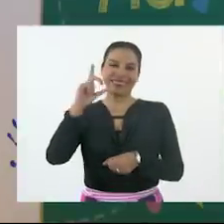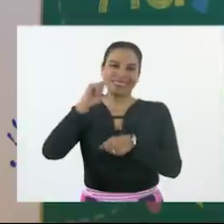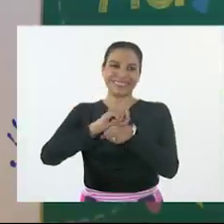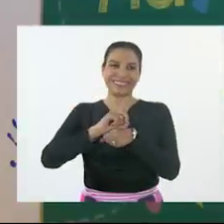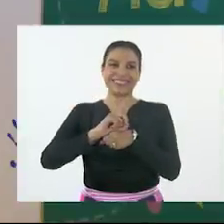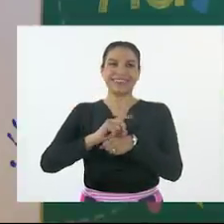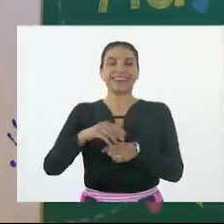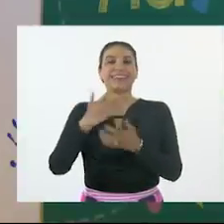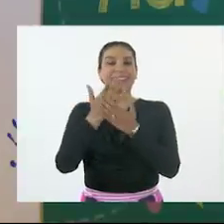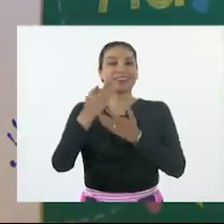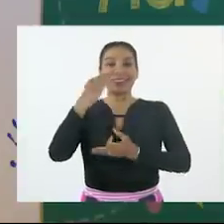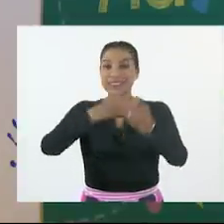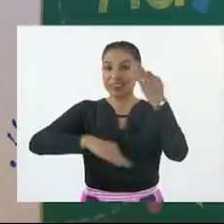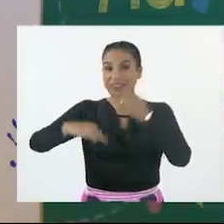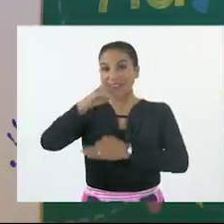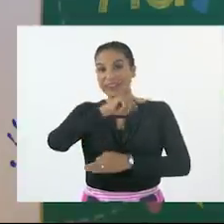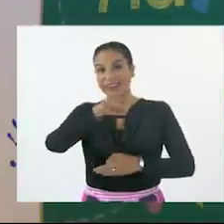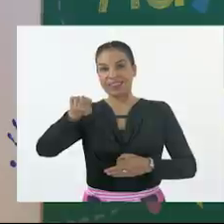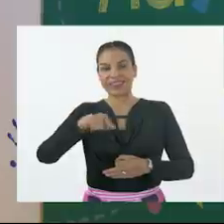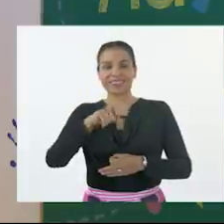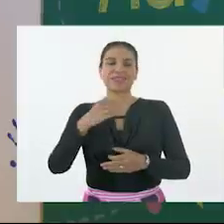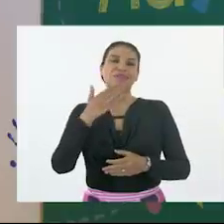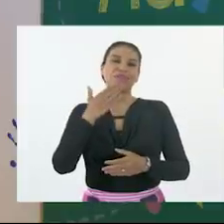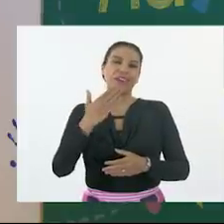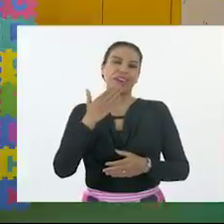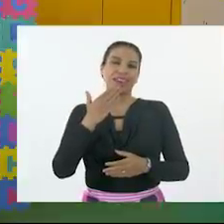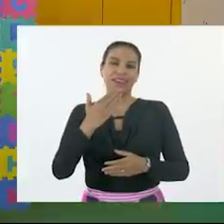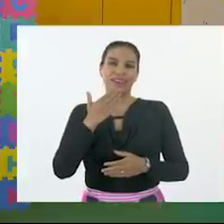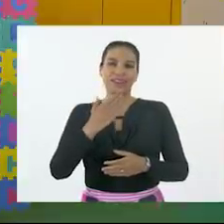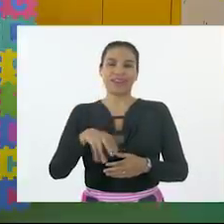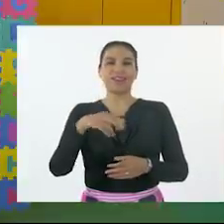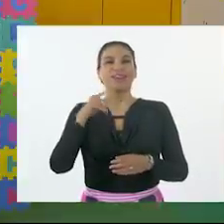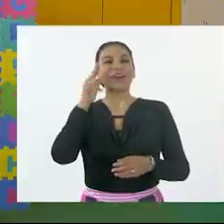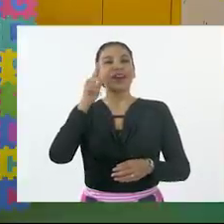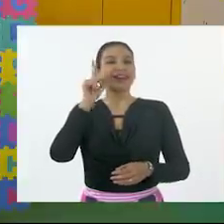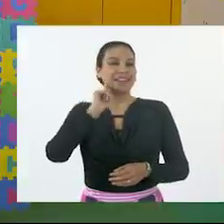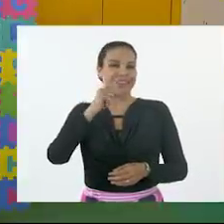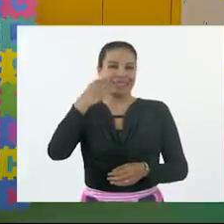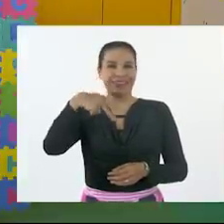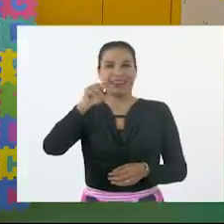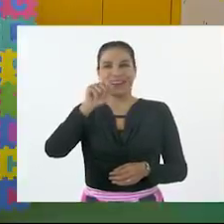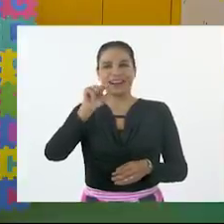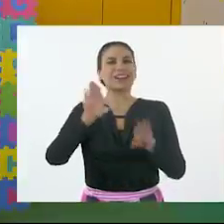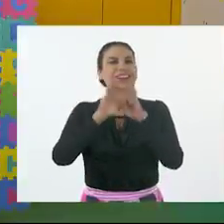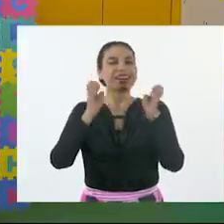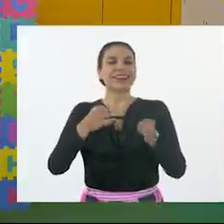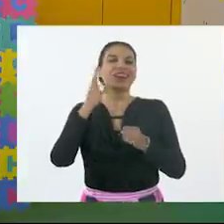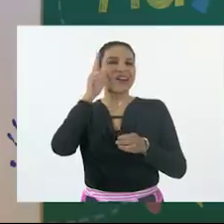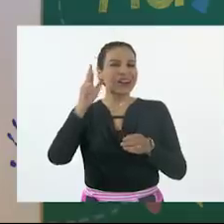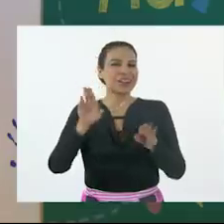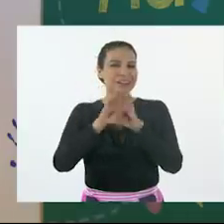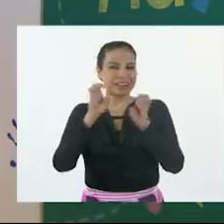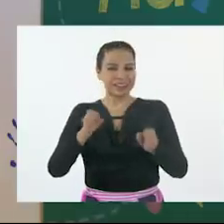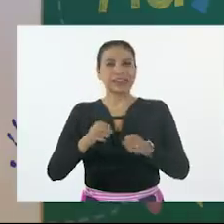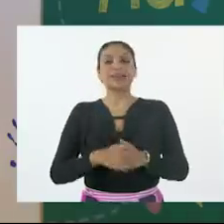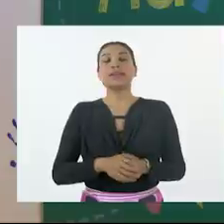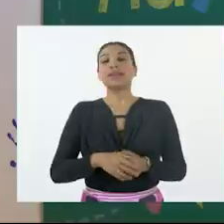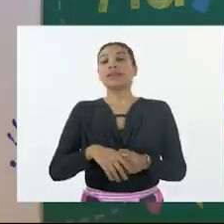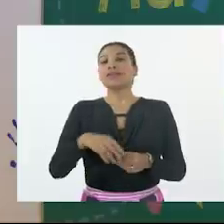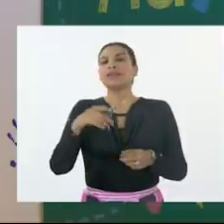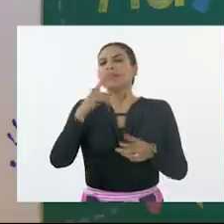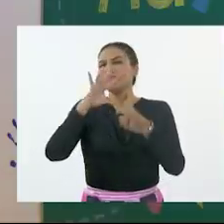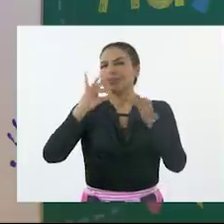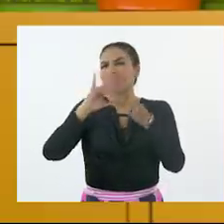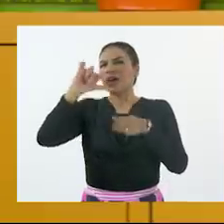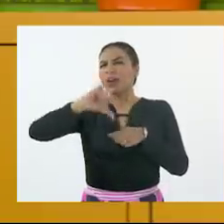días. Espero que todas y todos se encuentren muy bien. Hola, Carla, ¿cómo estás? Hola, buenos días, Sohar. Oye, cuéntanos, ¿qué vamos